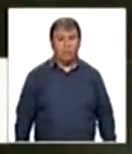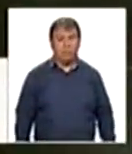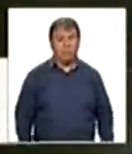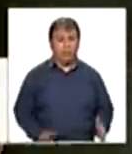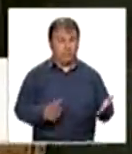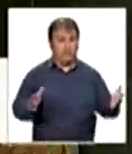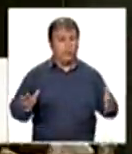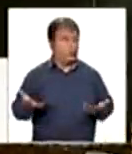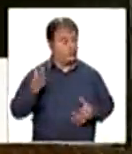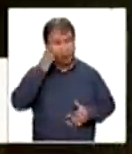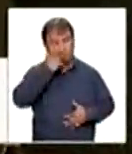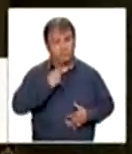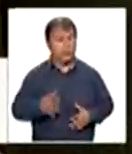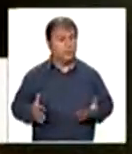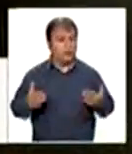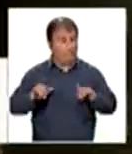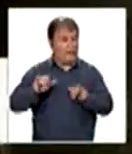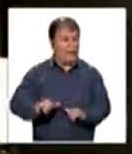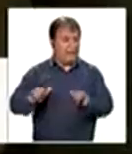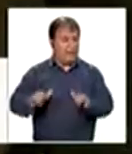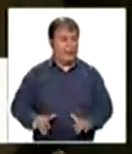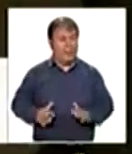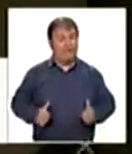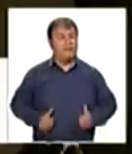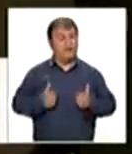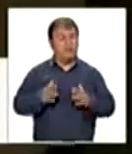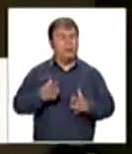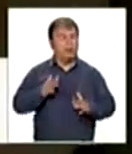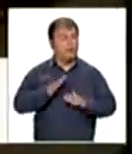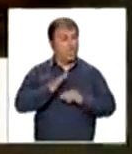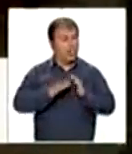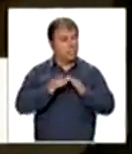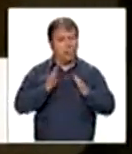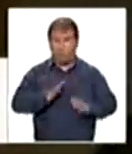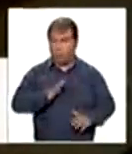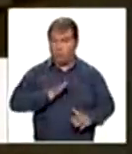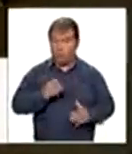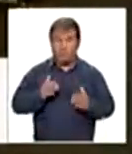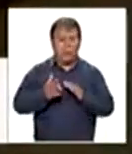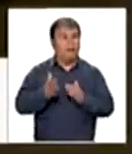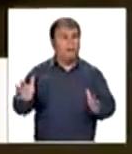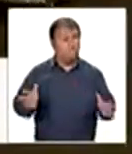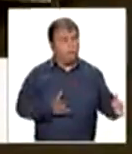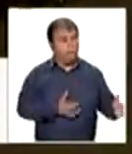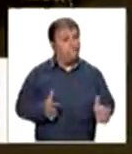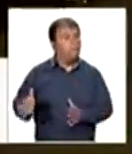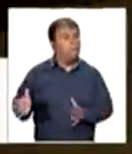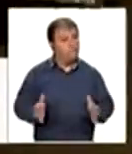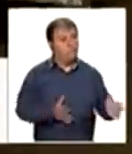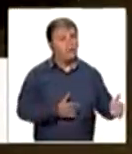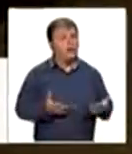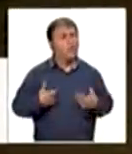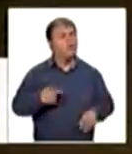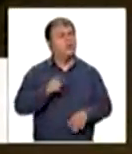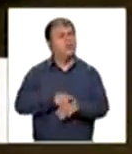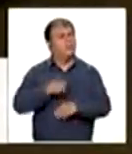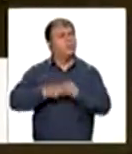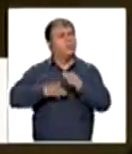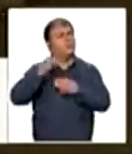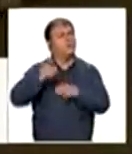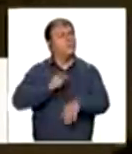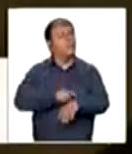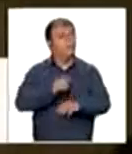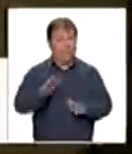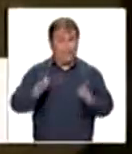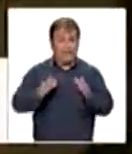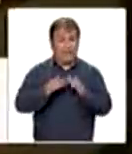Sí, claro, encantadísimo de quedarme aquí porque de verdad se siente bien cálido, es bien fresco. ¿Esto cuánto tiempo tarda a construir, Julio?